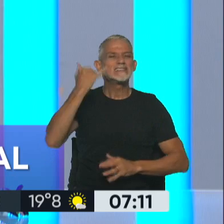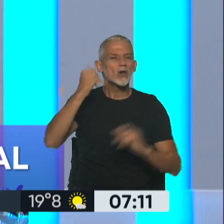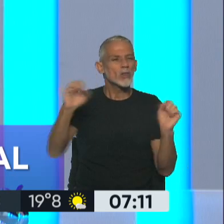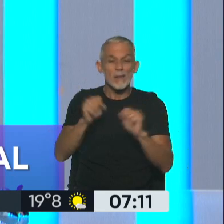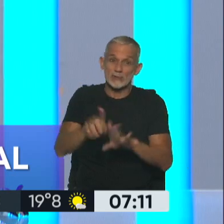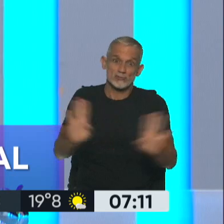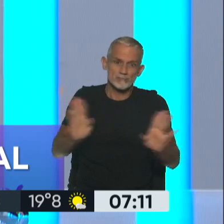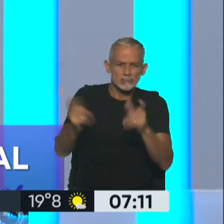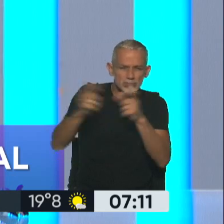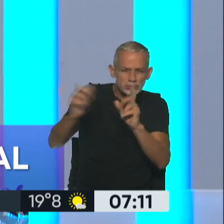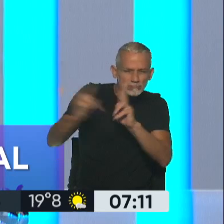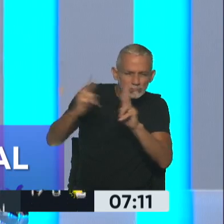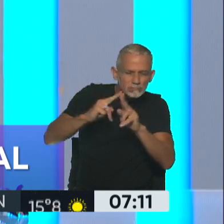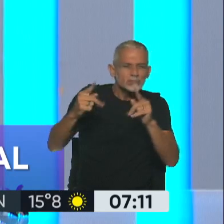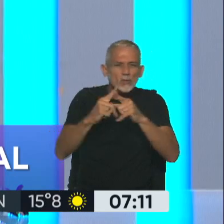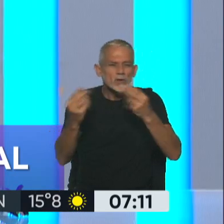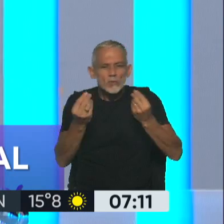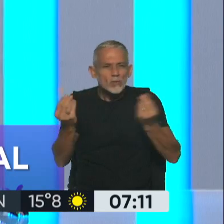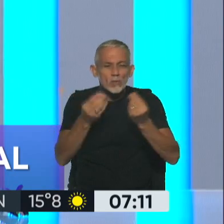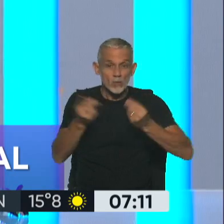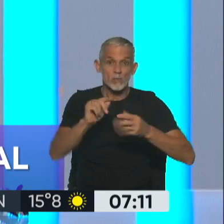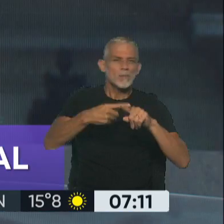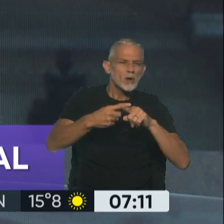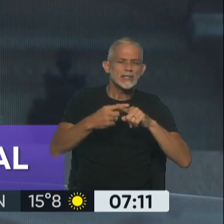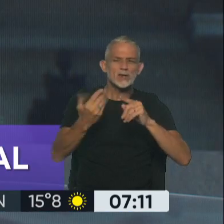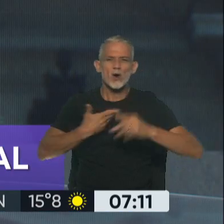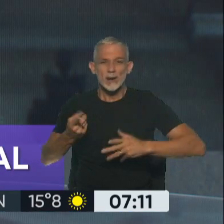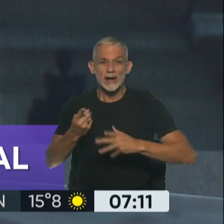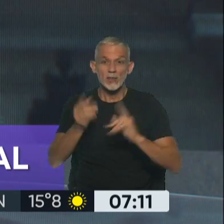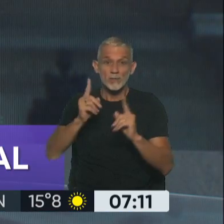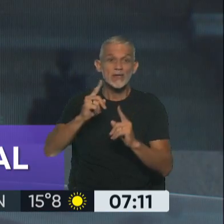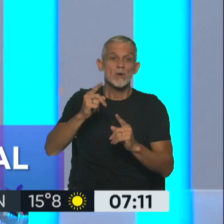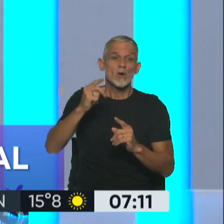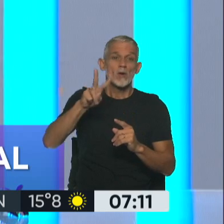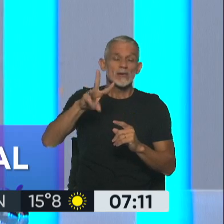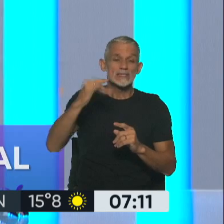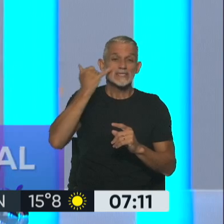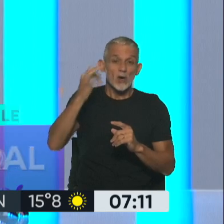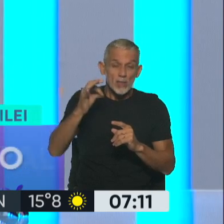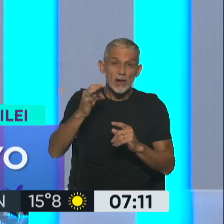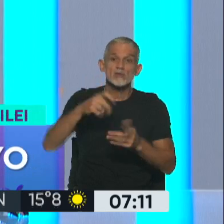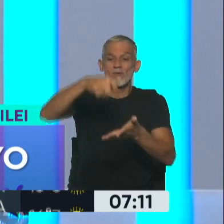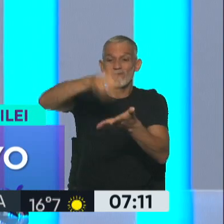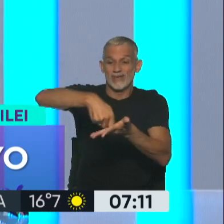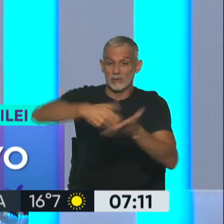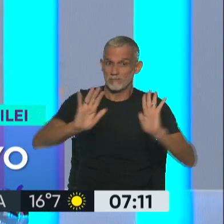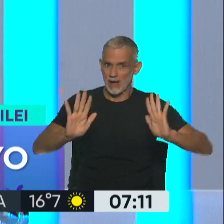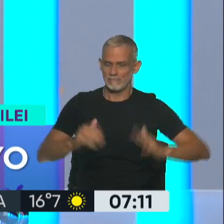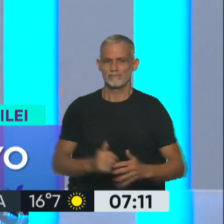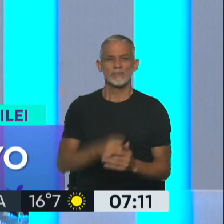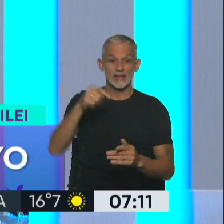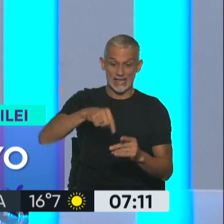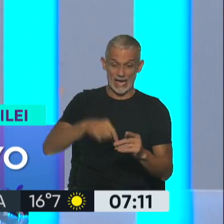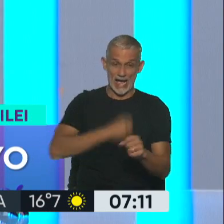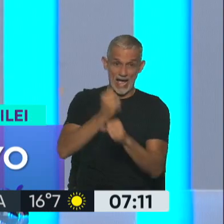encontrarse con todos los gobernadores, con las fuerzas políticas. Y ese día firmar el pacto. Y ese día firmar el pacto. De aquí, del día de